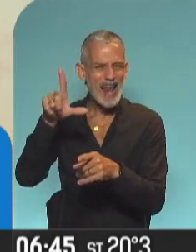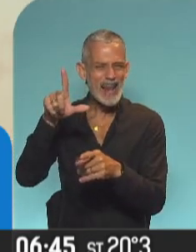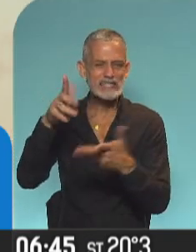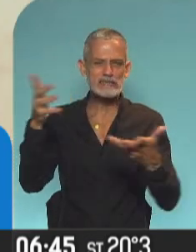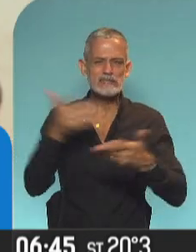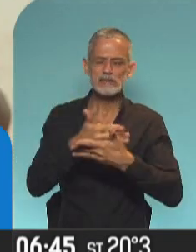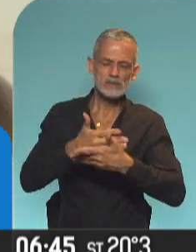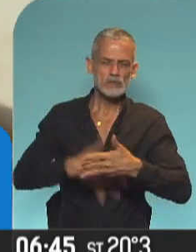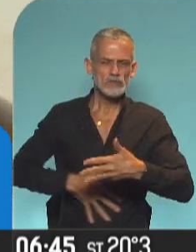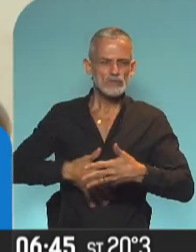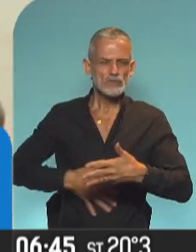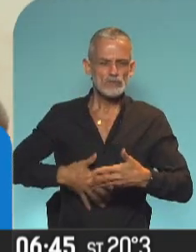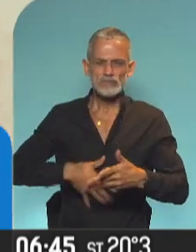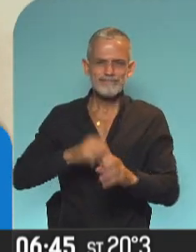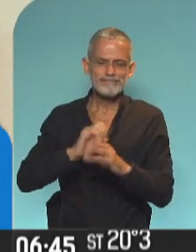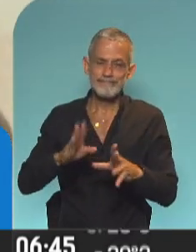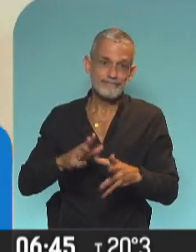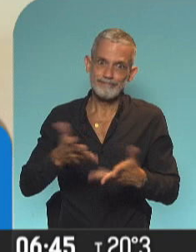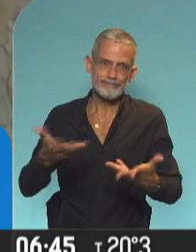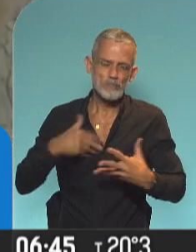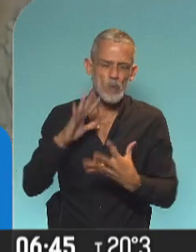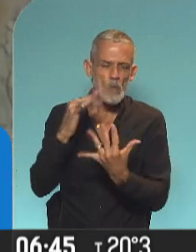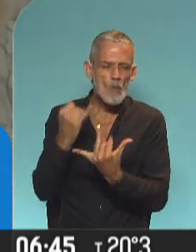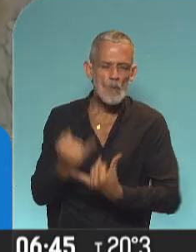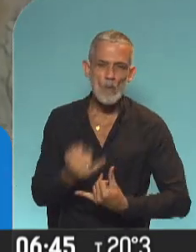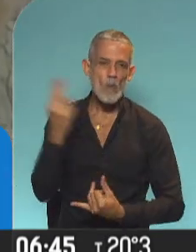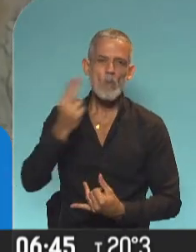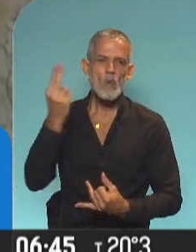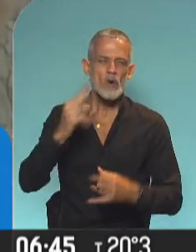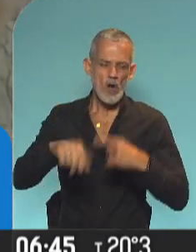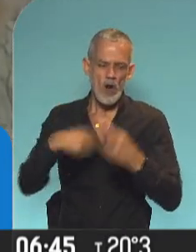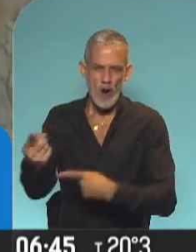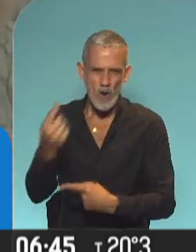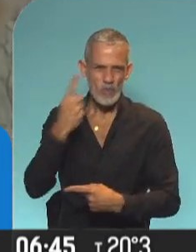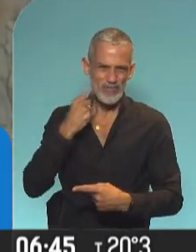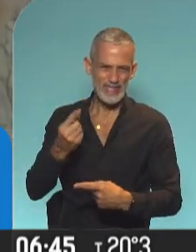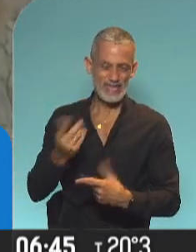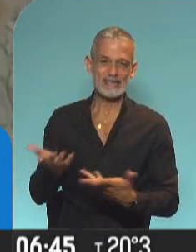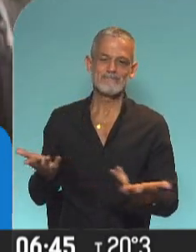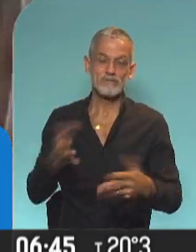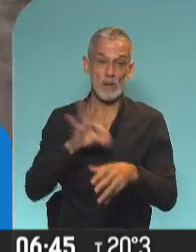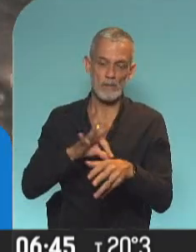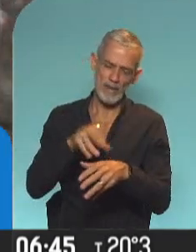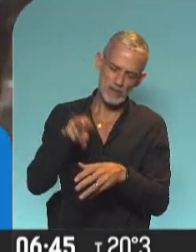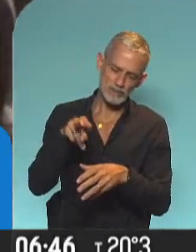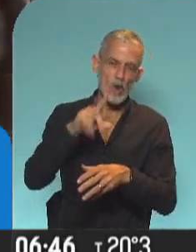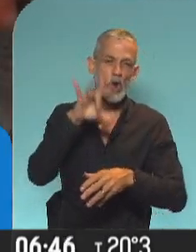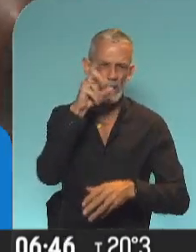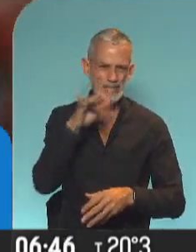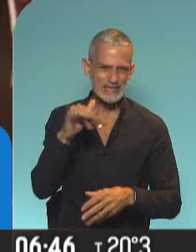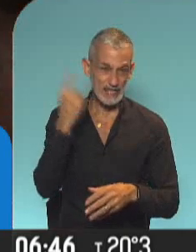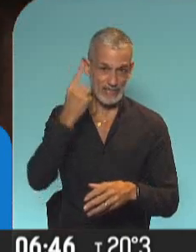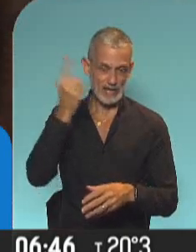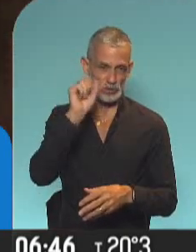cuadro gastroentérico y de deshidratación. Murió al día siguiente. El médico Juan Ramón López, director